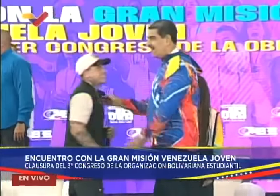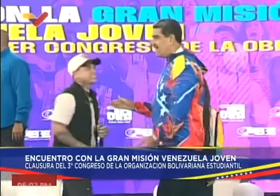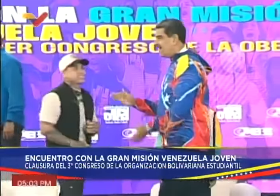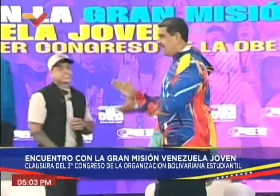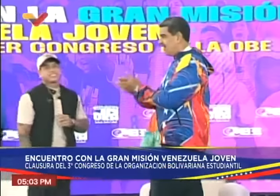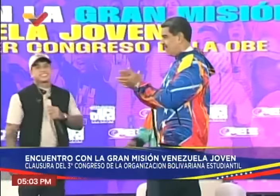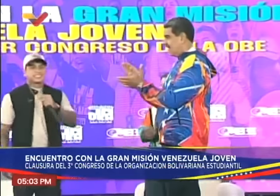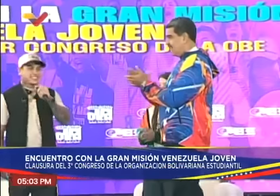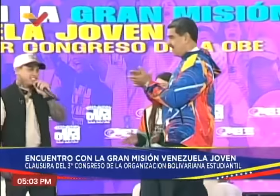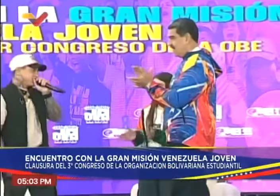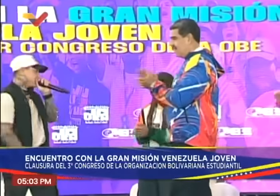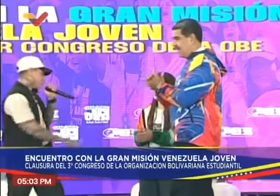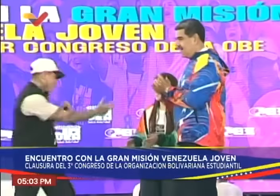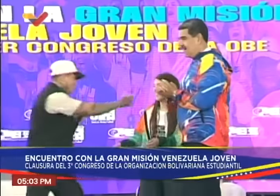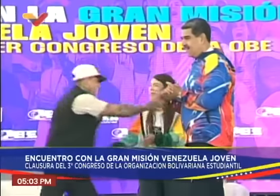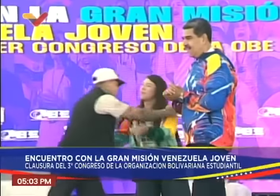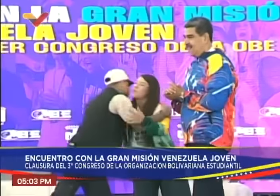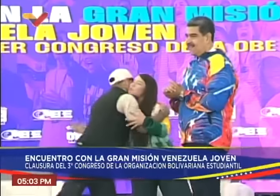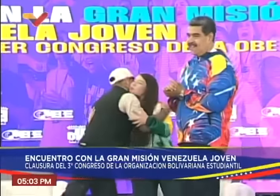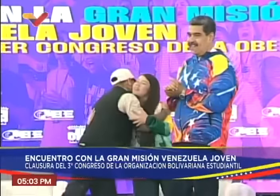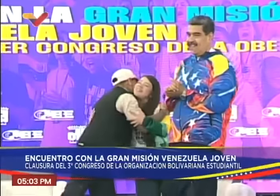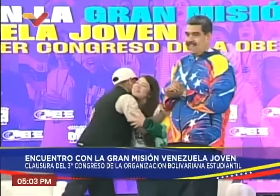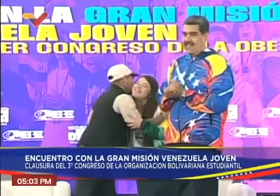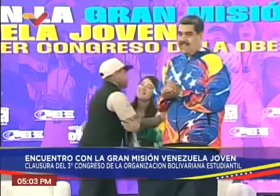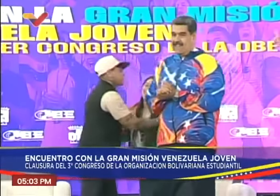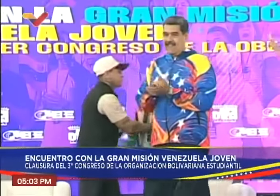elegante Dónde está la energía